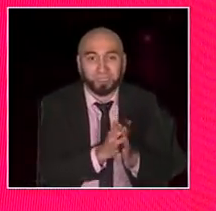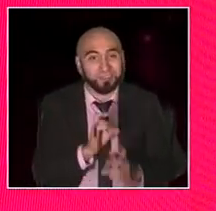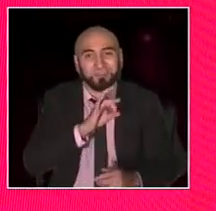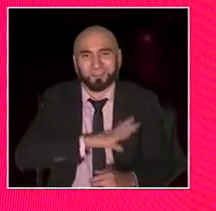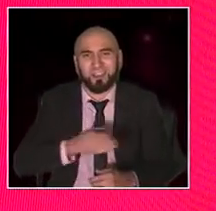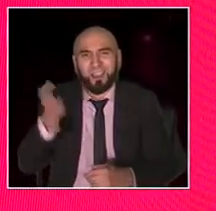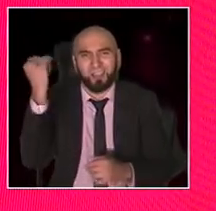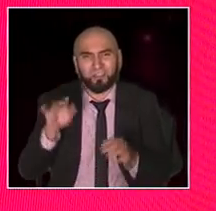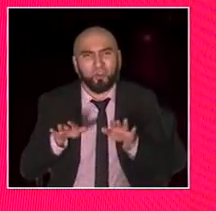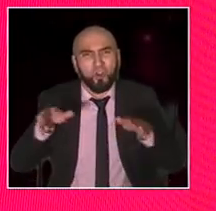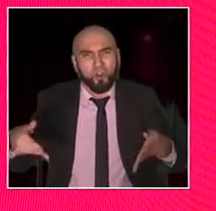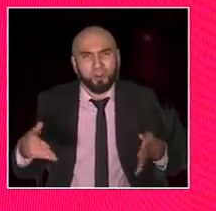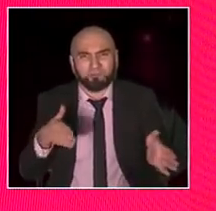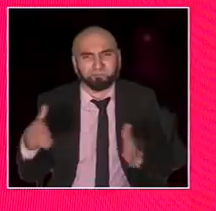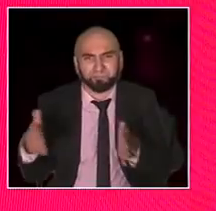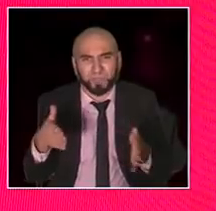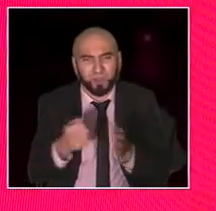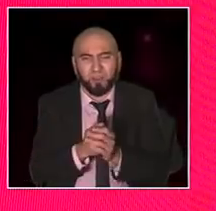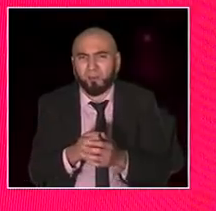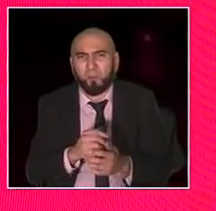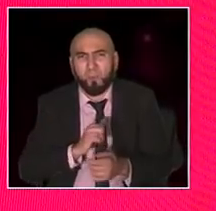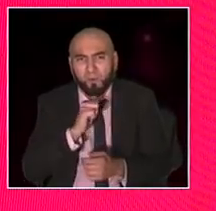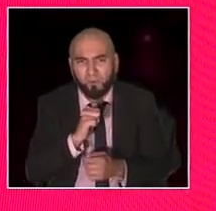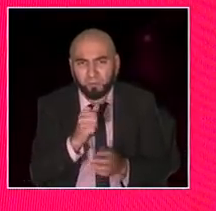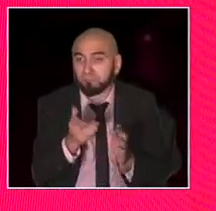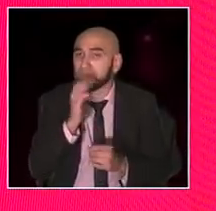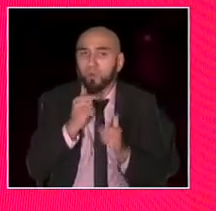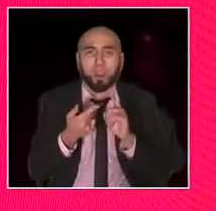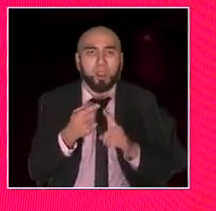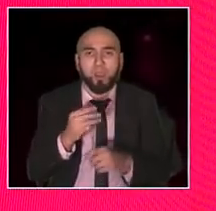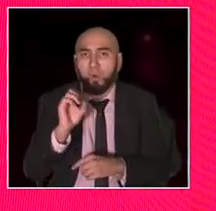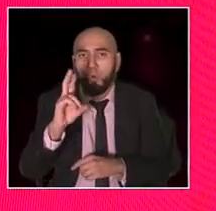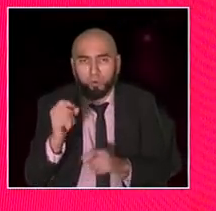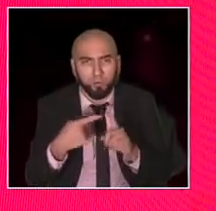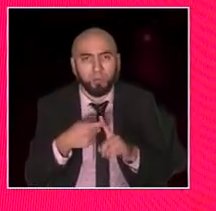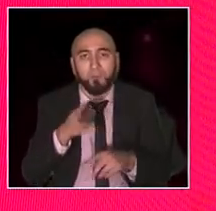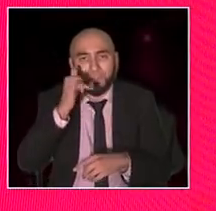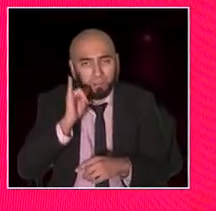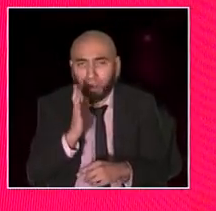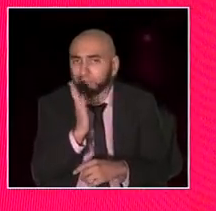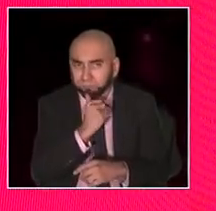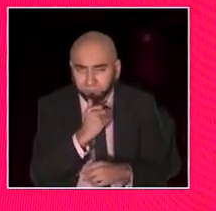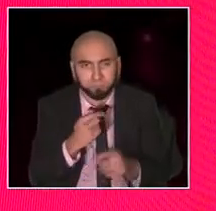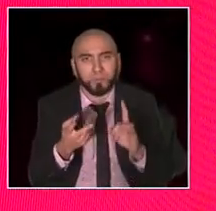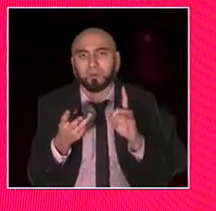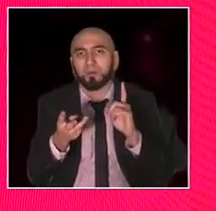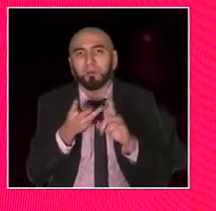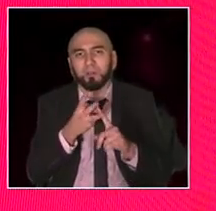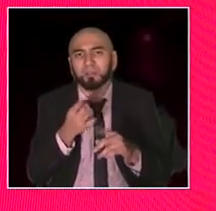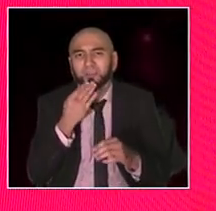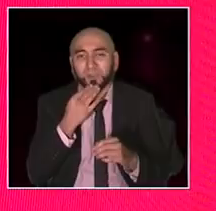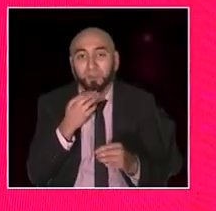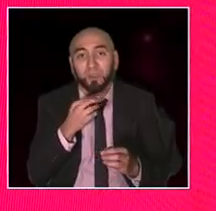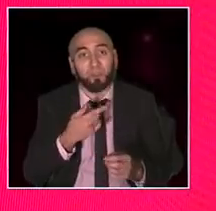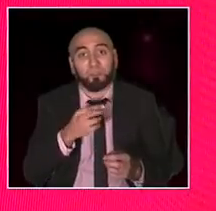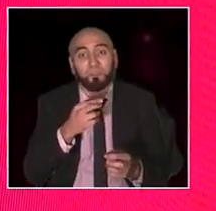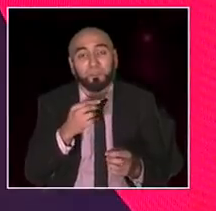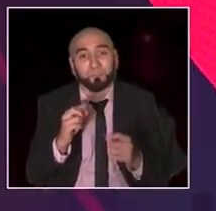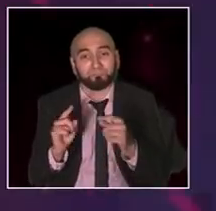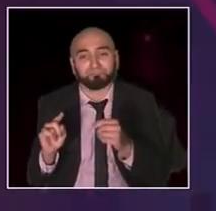América Latina. No tenía oro, no tenía plata y decepcionó a los primeros españoles